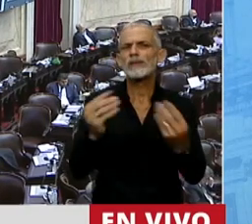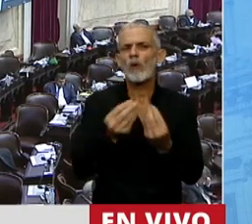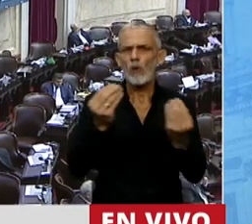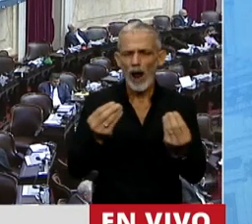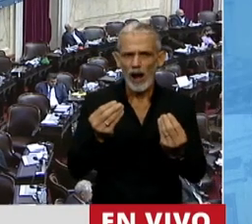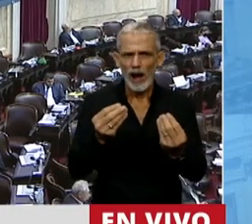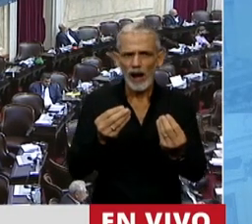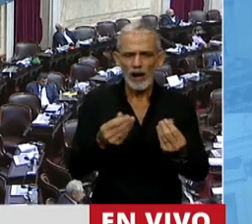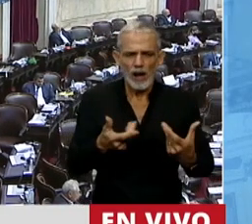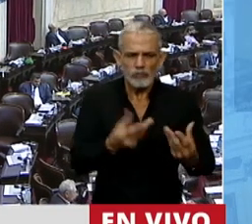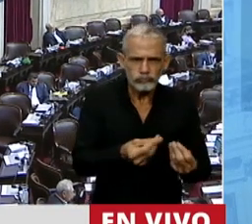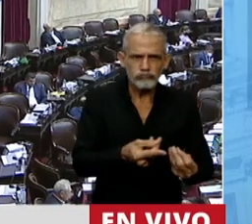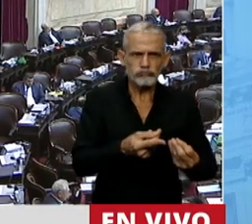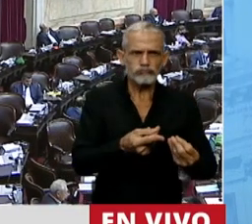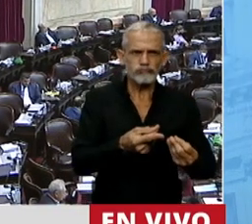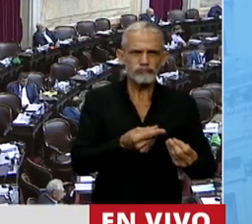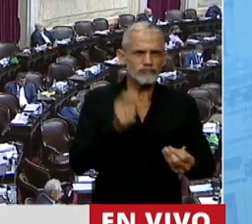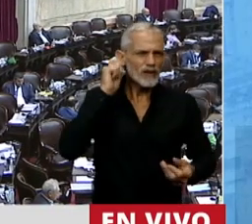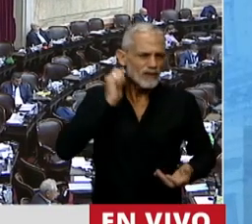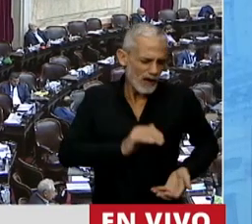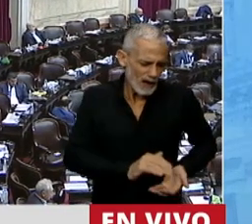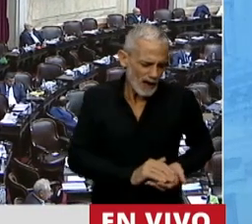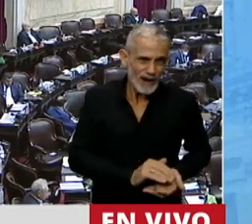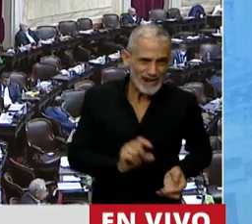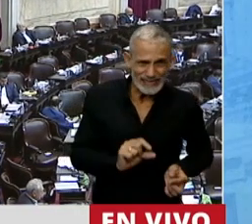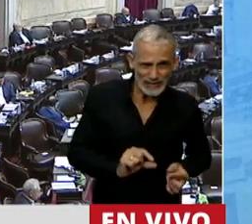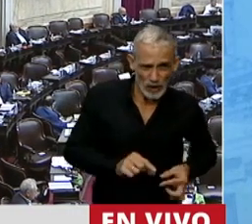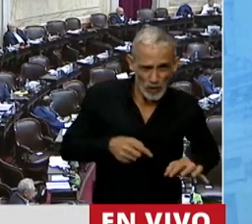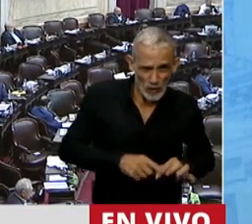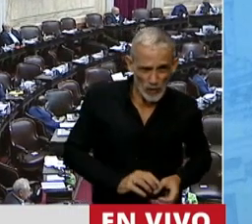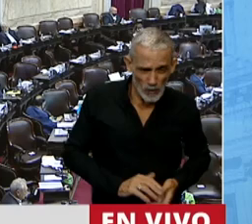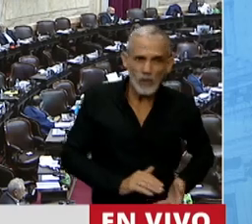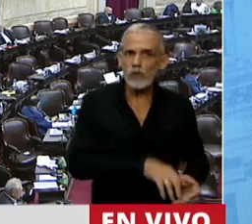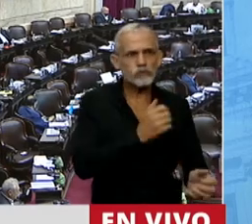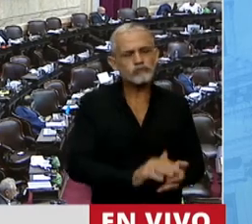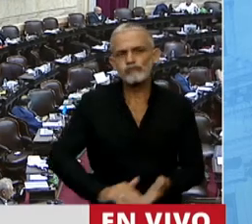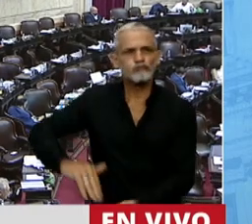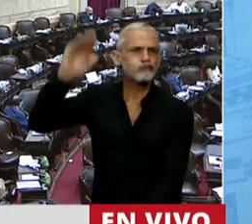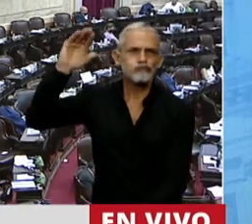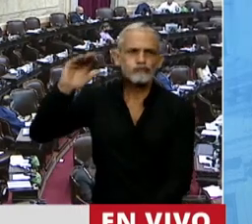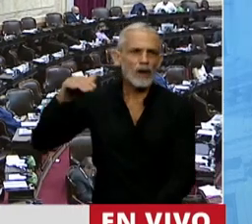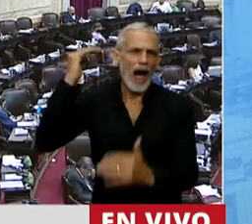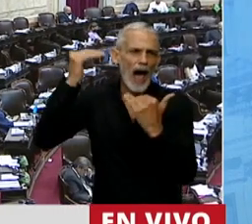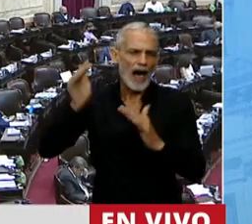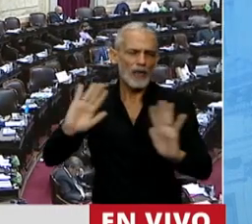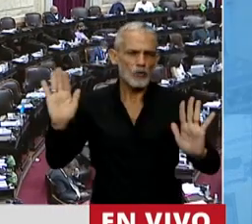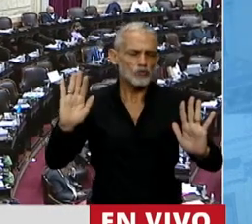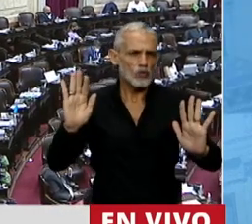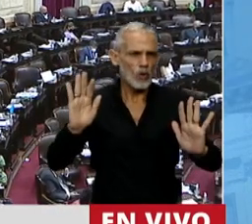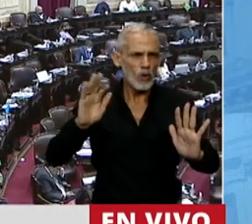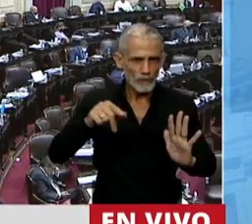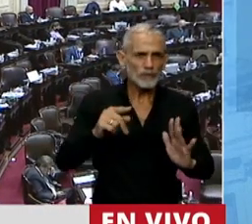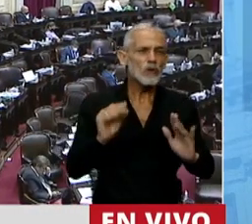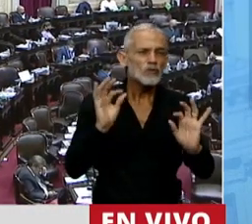apuntalan desde la gestación hasta que los niños puedan desenvolverse con plenitud en su vida adulta. Tal vez no sea suficiente,